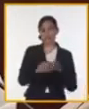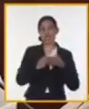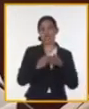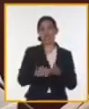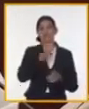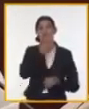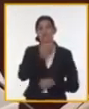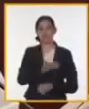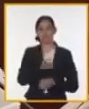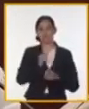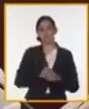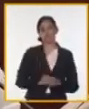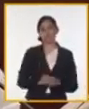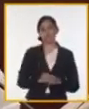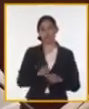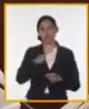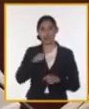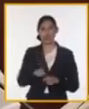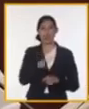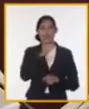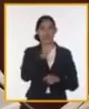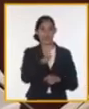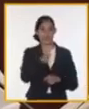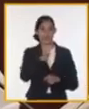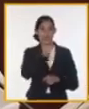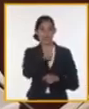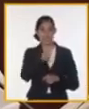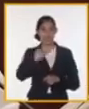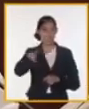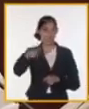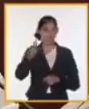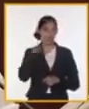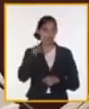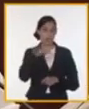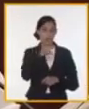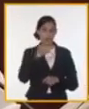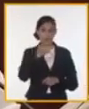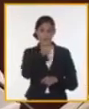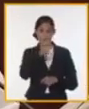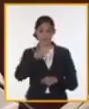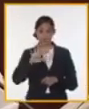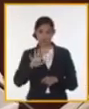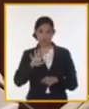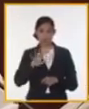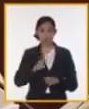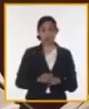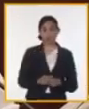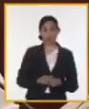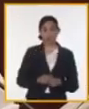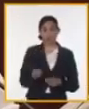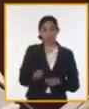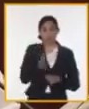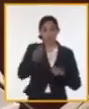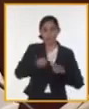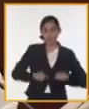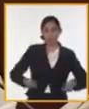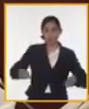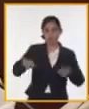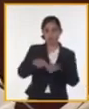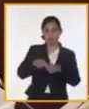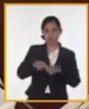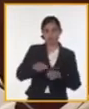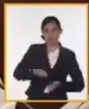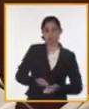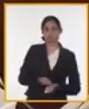Y yo creo que y en el 2025, el próximo año, es el centenario del primer congreso, es decir, de la fundación del